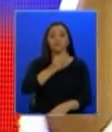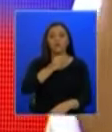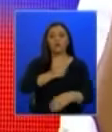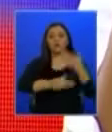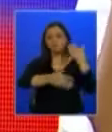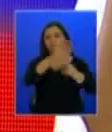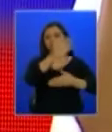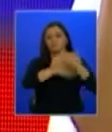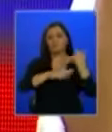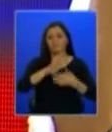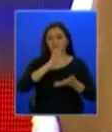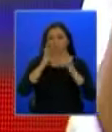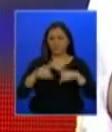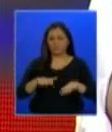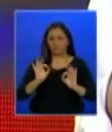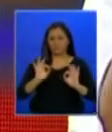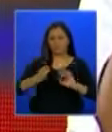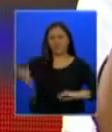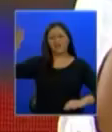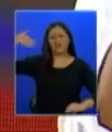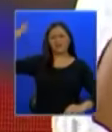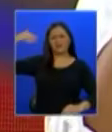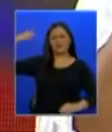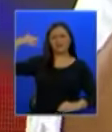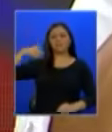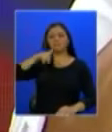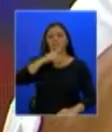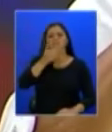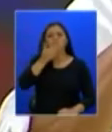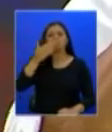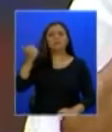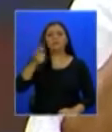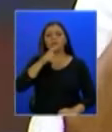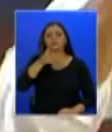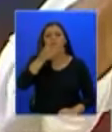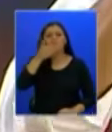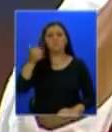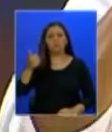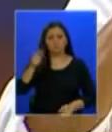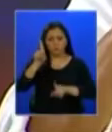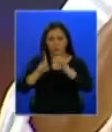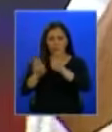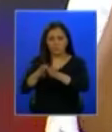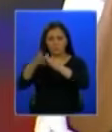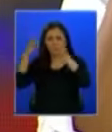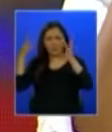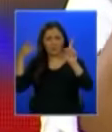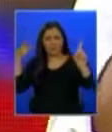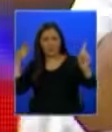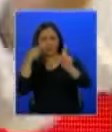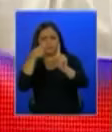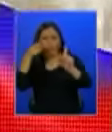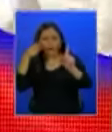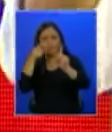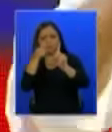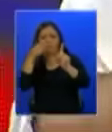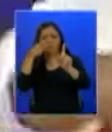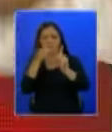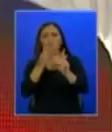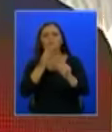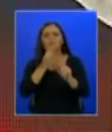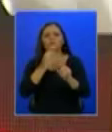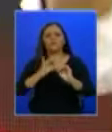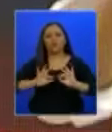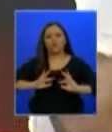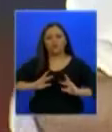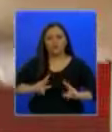había transformado la patria, el mejor ecuatoriano de todos los tiempos. Vaya, vean lo que le decían, la campaña sucia que le levantaban, que el gobierno más